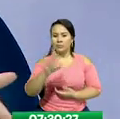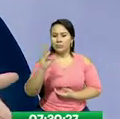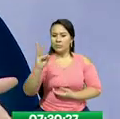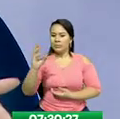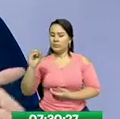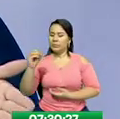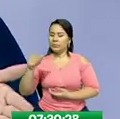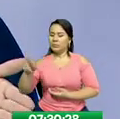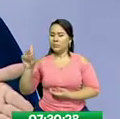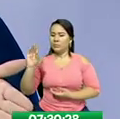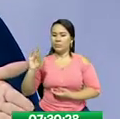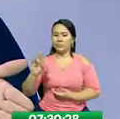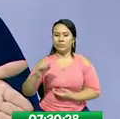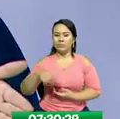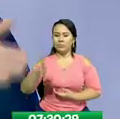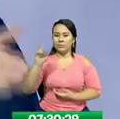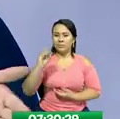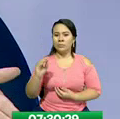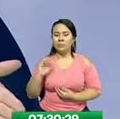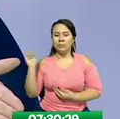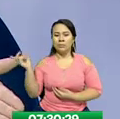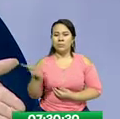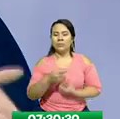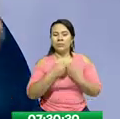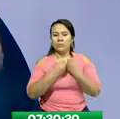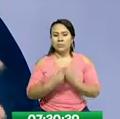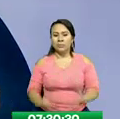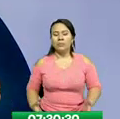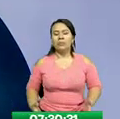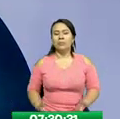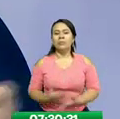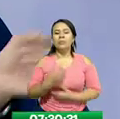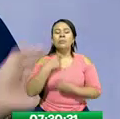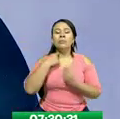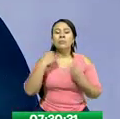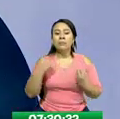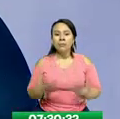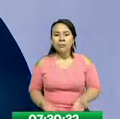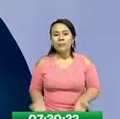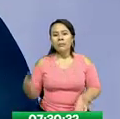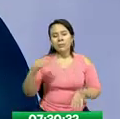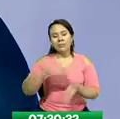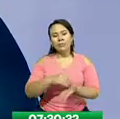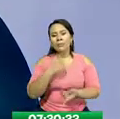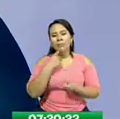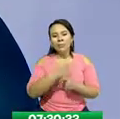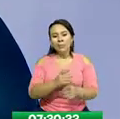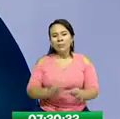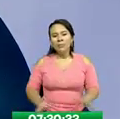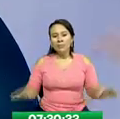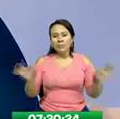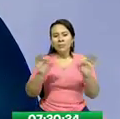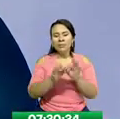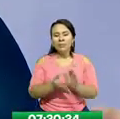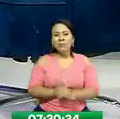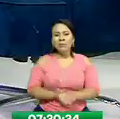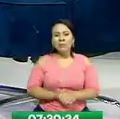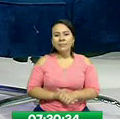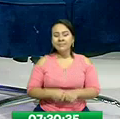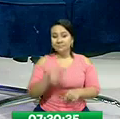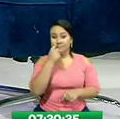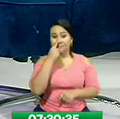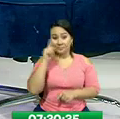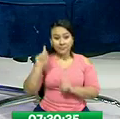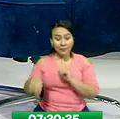en el tiempo no pensamos hacia el futuro, se va a desgastar y lo vamos a perder y será de nuestro propio bolsillo que tendremos que invertir. ¿Hay interesados